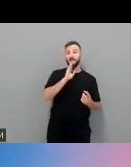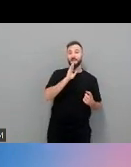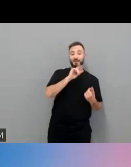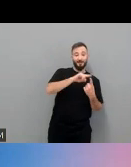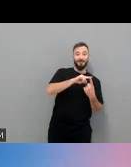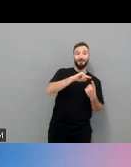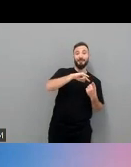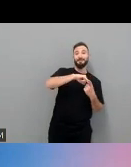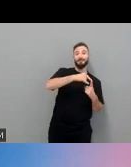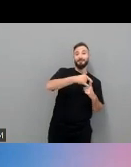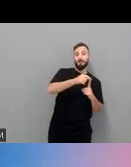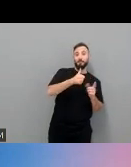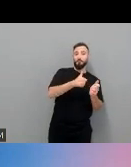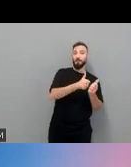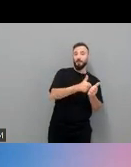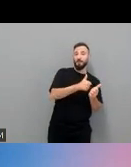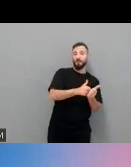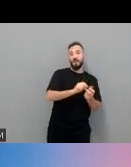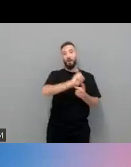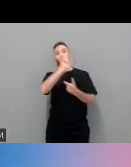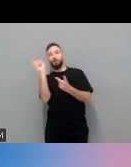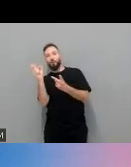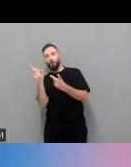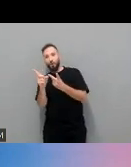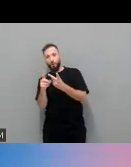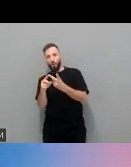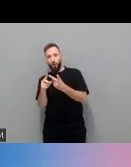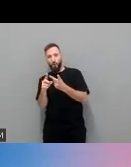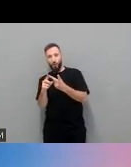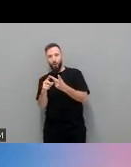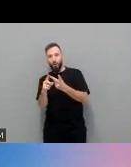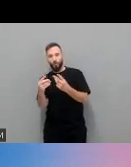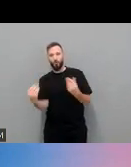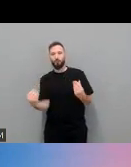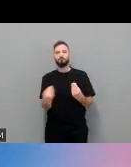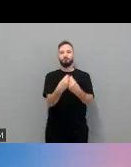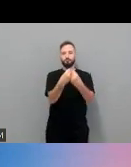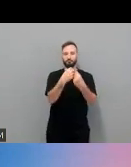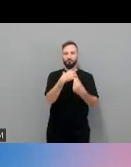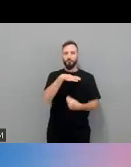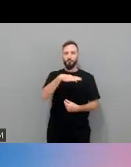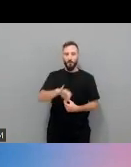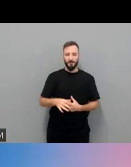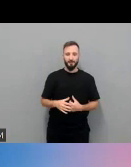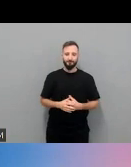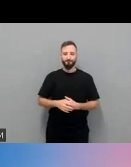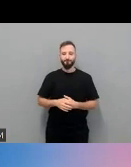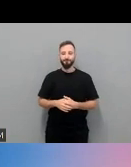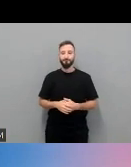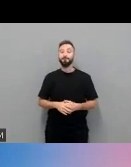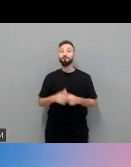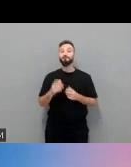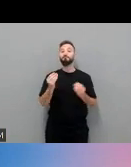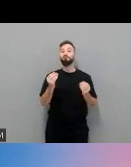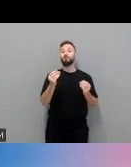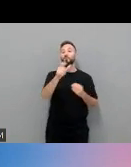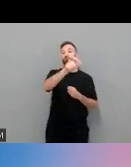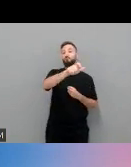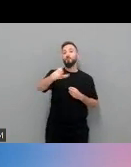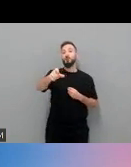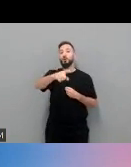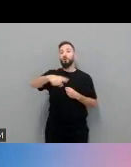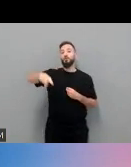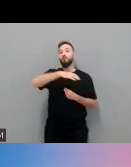sistema que convive con el de dependencia. Muchos de vosotros puede que tengáis